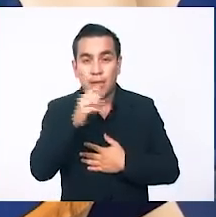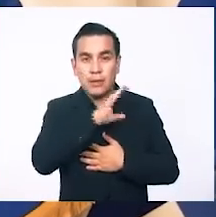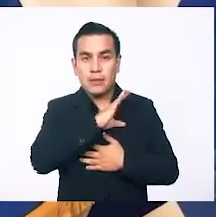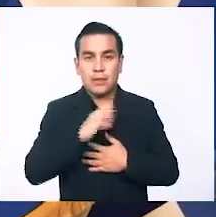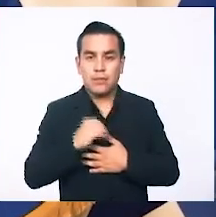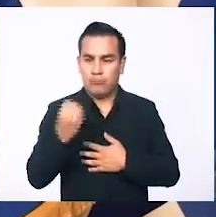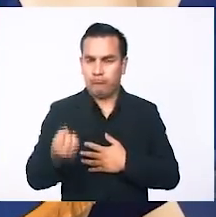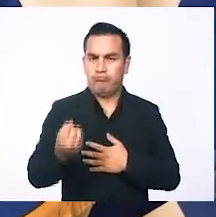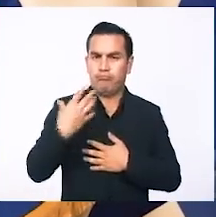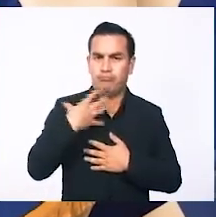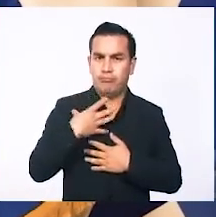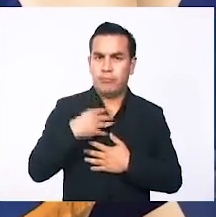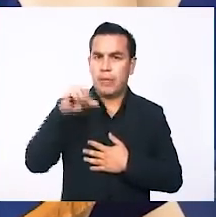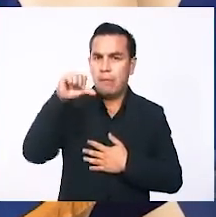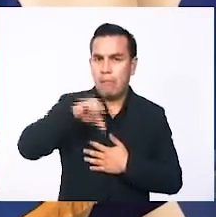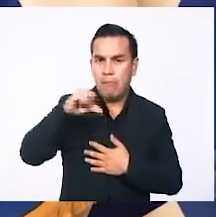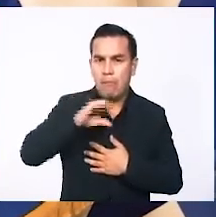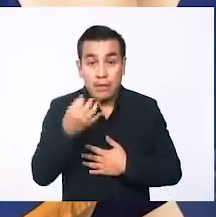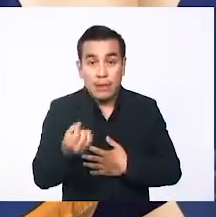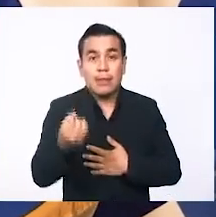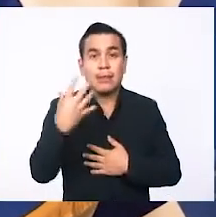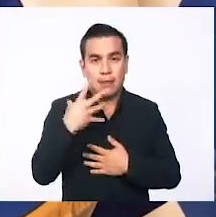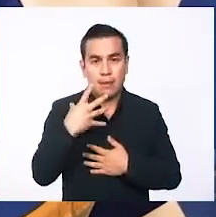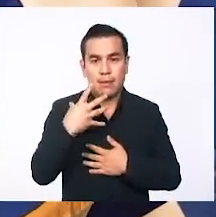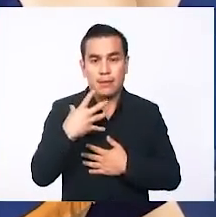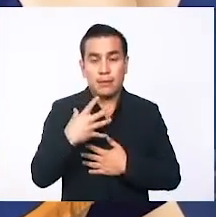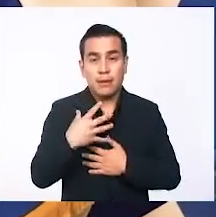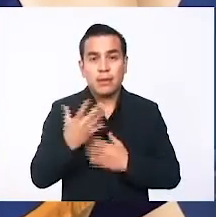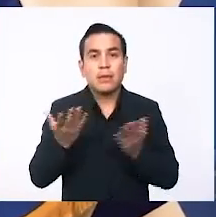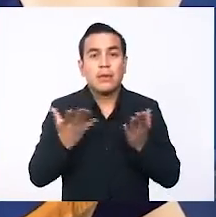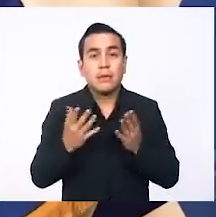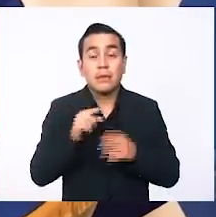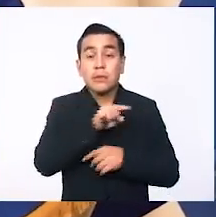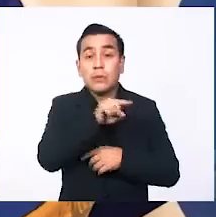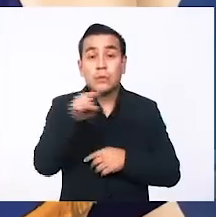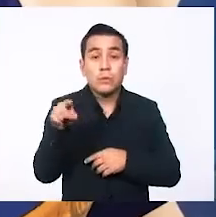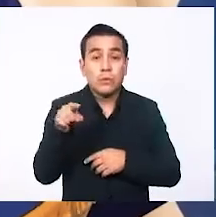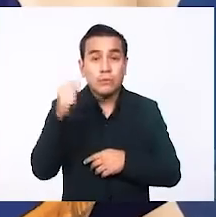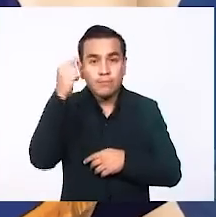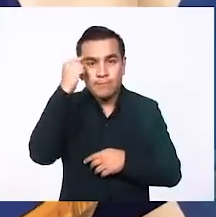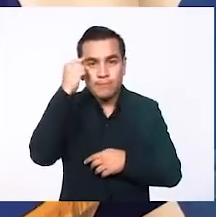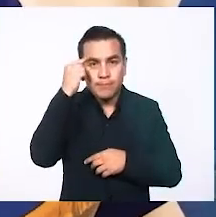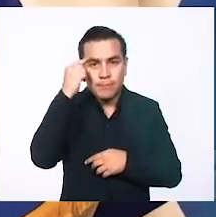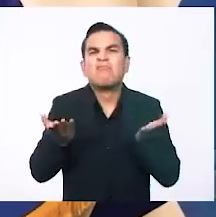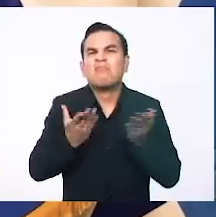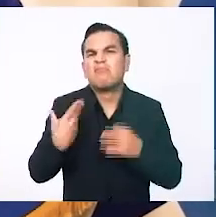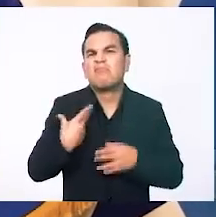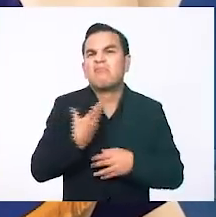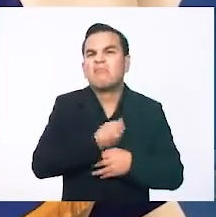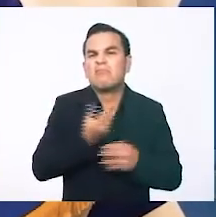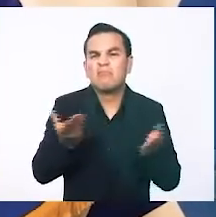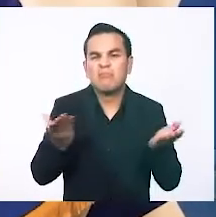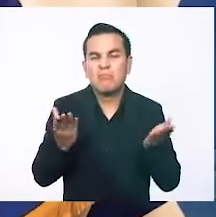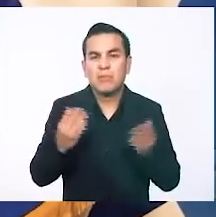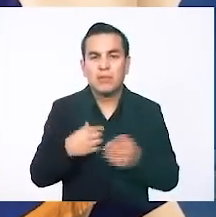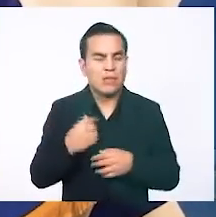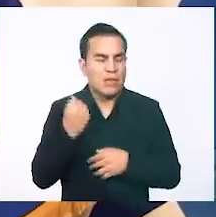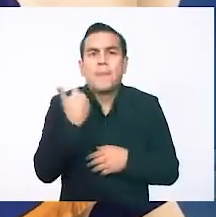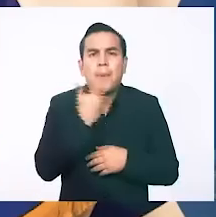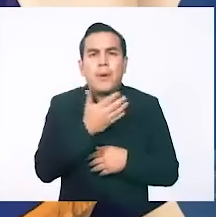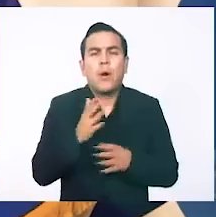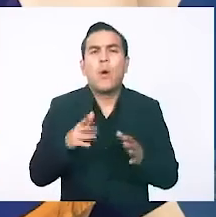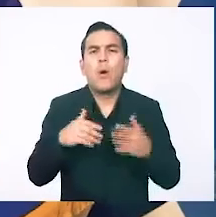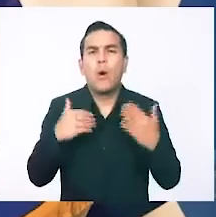mal, díganlo. Díganlo. Actúan en consonancia. ¿Pero qué fue lo que hicimos? Que alguien me